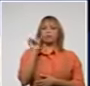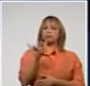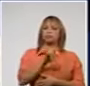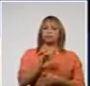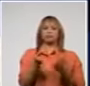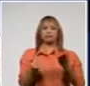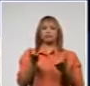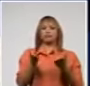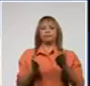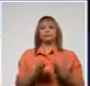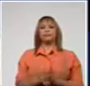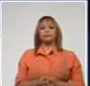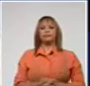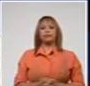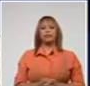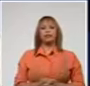El